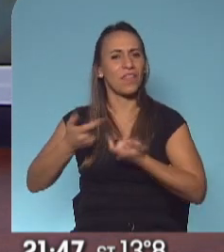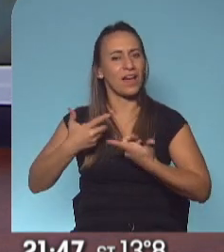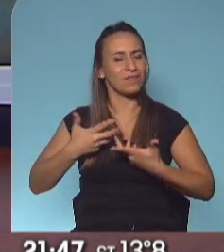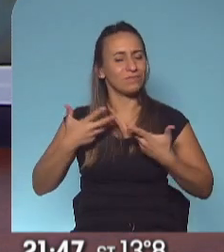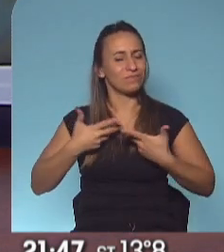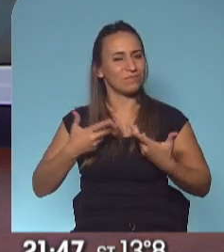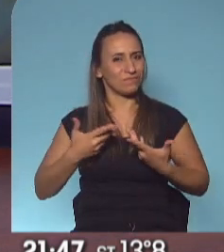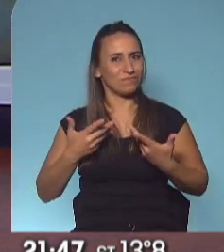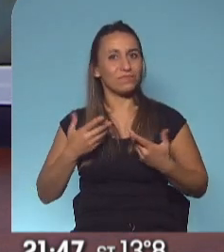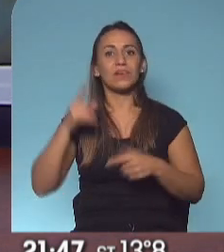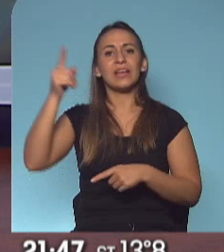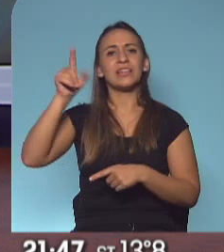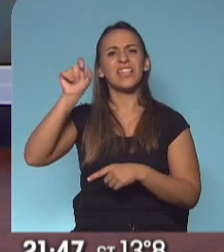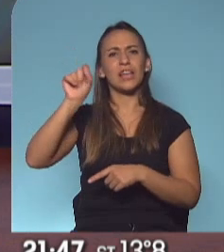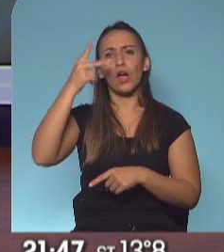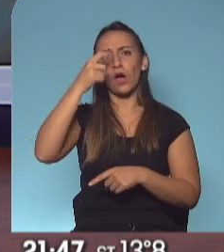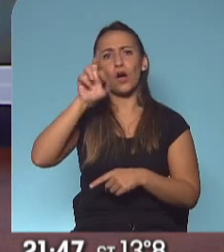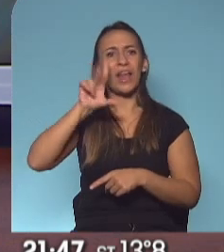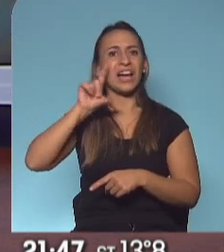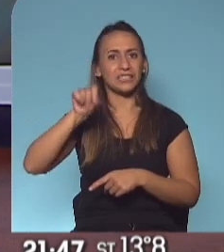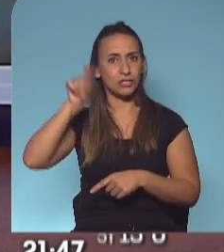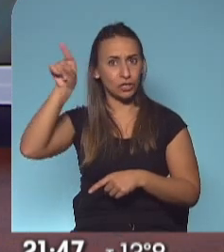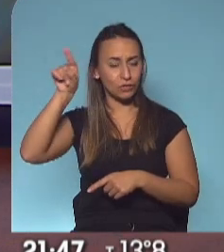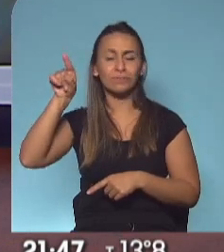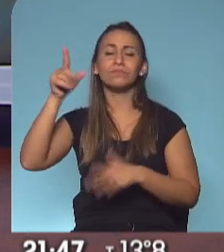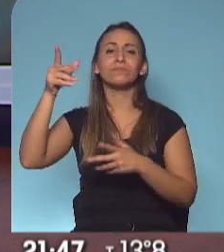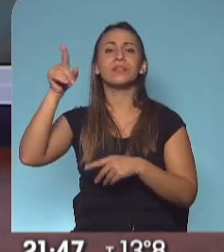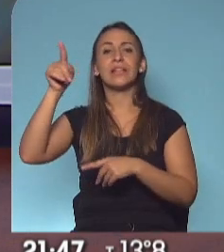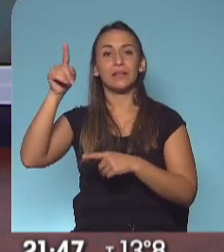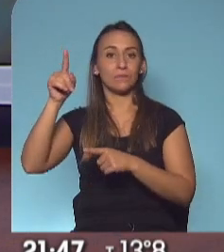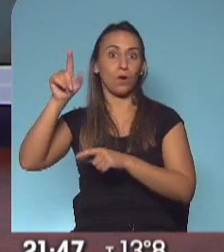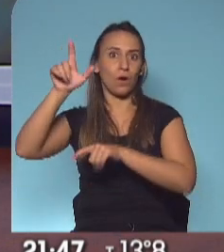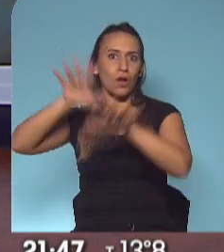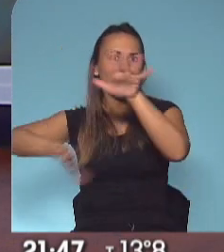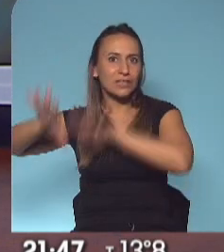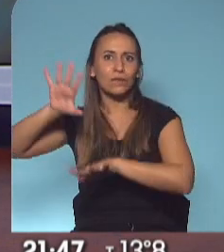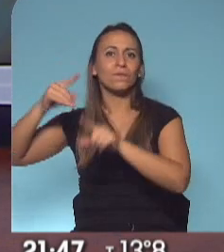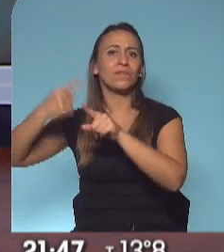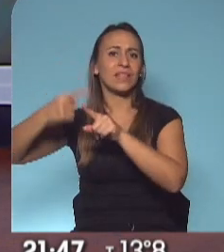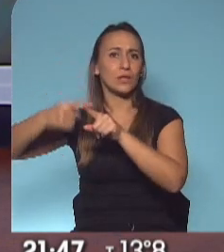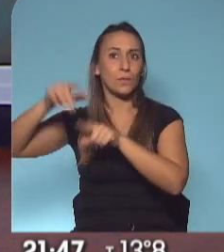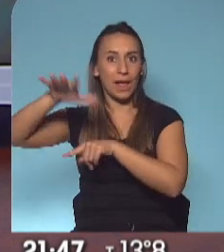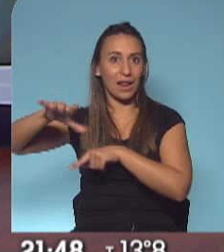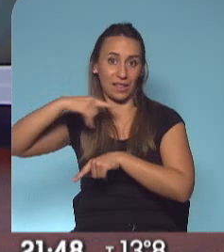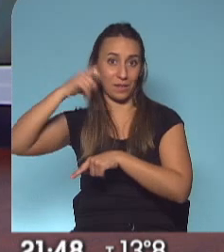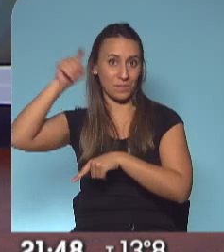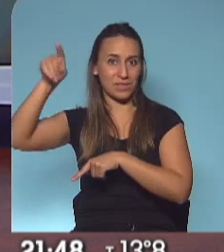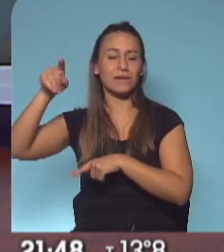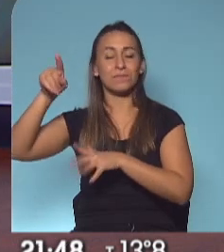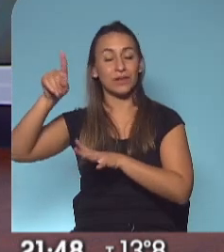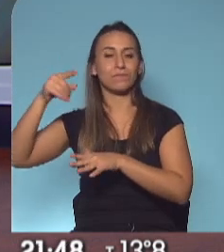Révora, que es director del Festival de Tango allí en España, pero tuvo que pasar por la fase crítica luego de haber